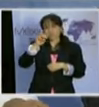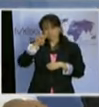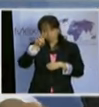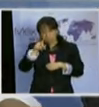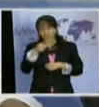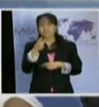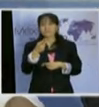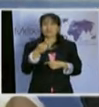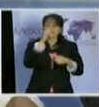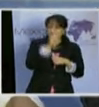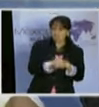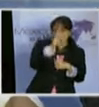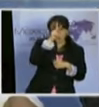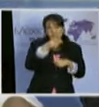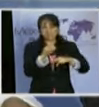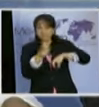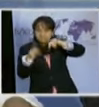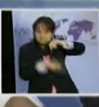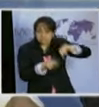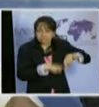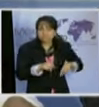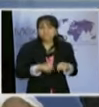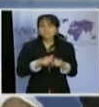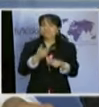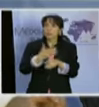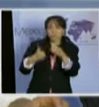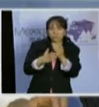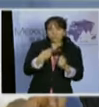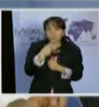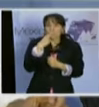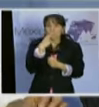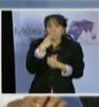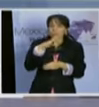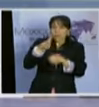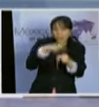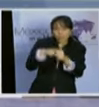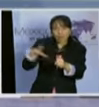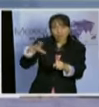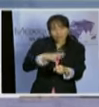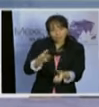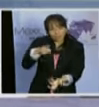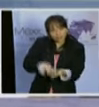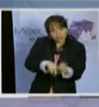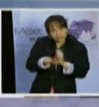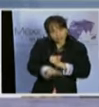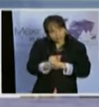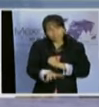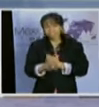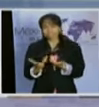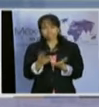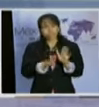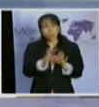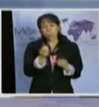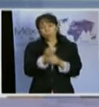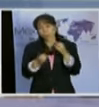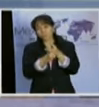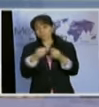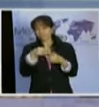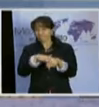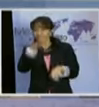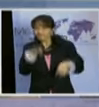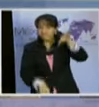recursos naturales, de superación de la desigualdad abismal en la región, la